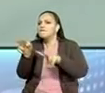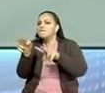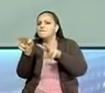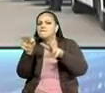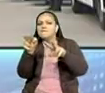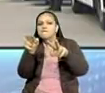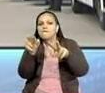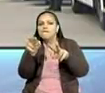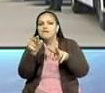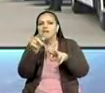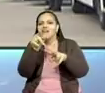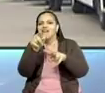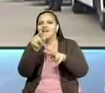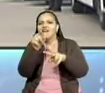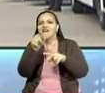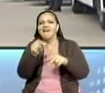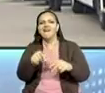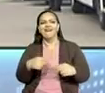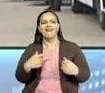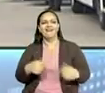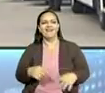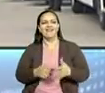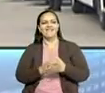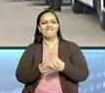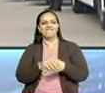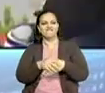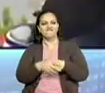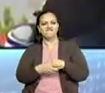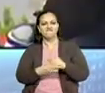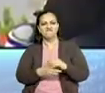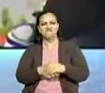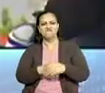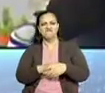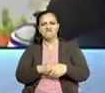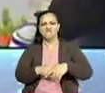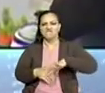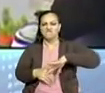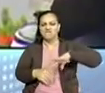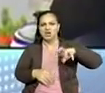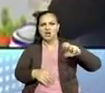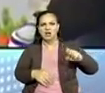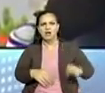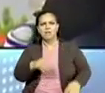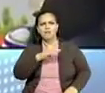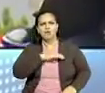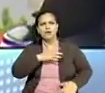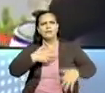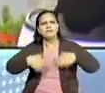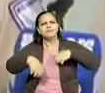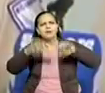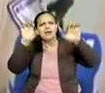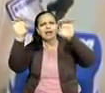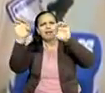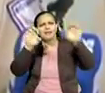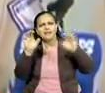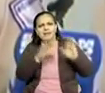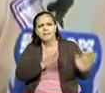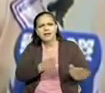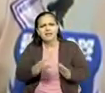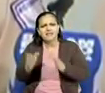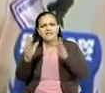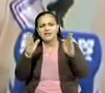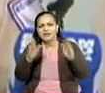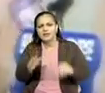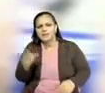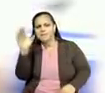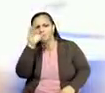que nosotros, como Policía Nacional, estemos coordinando permanentemente estos operativos para tratar de capturar a